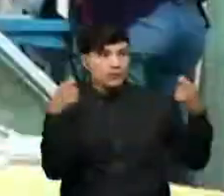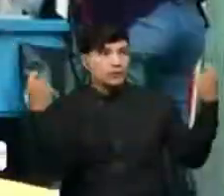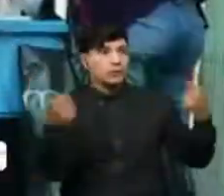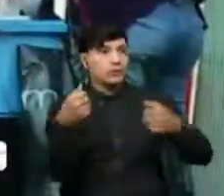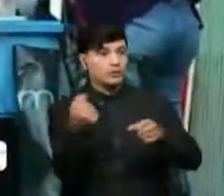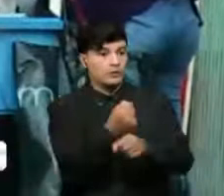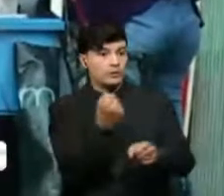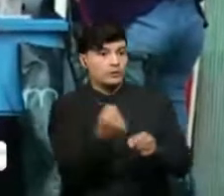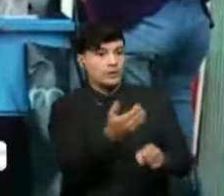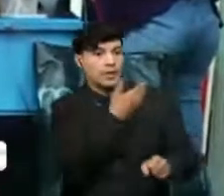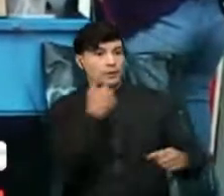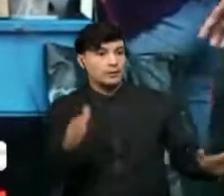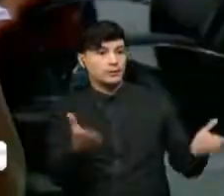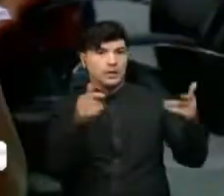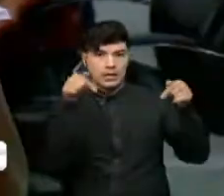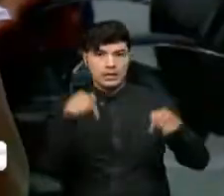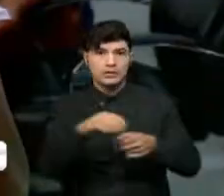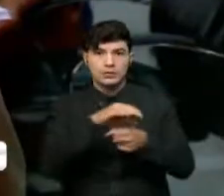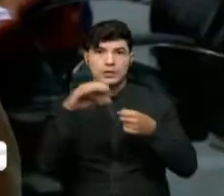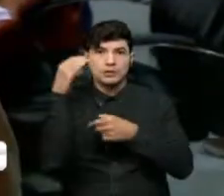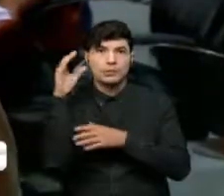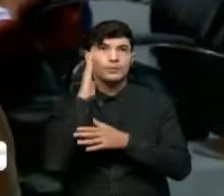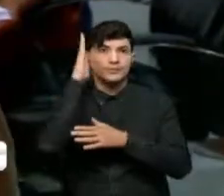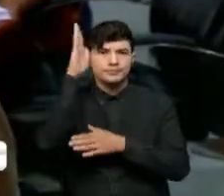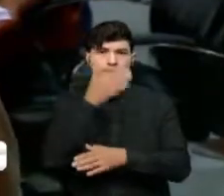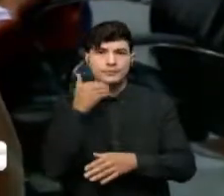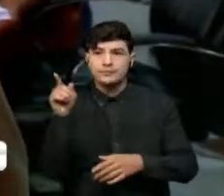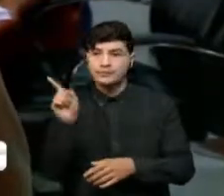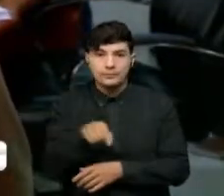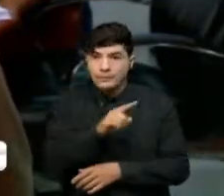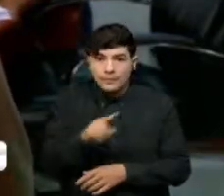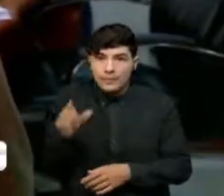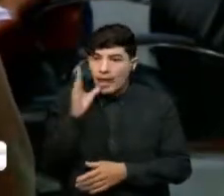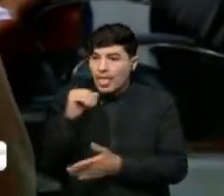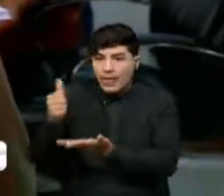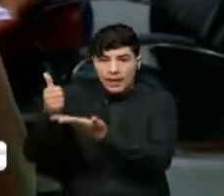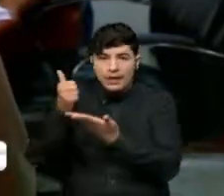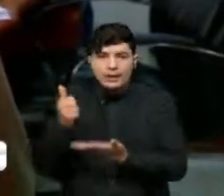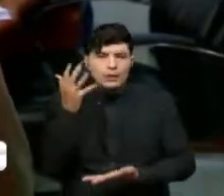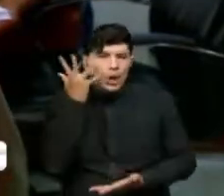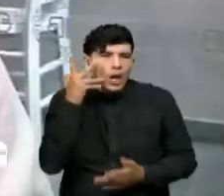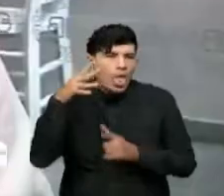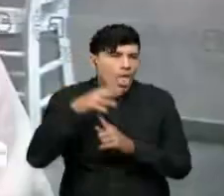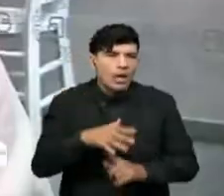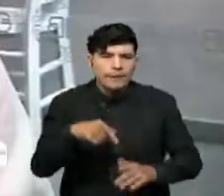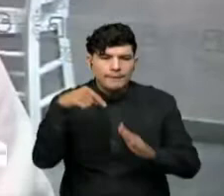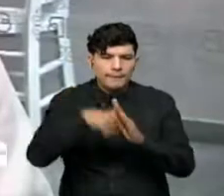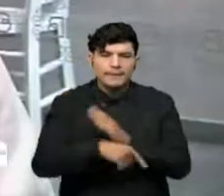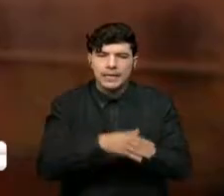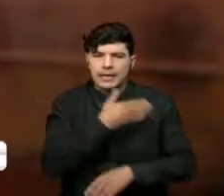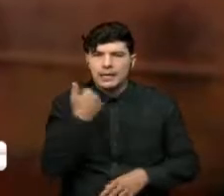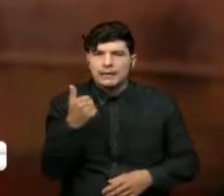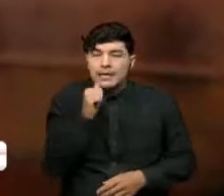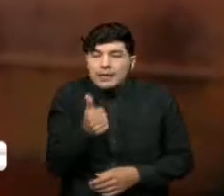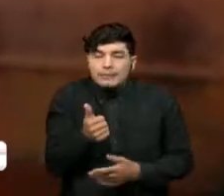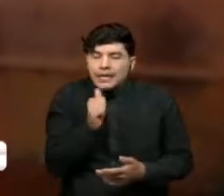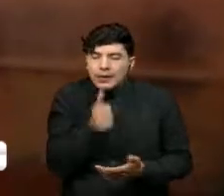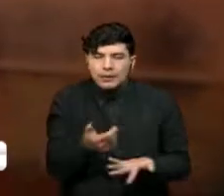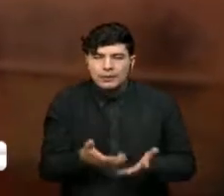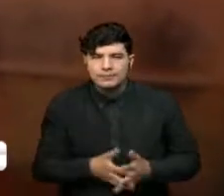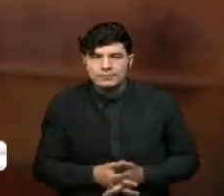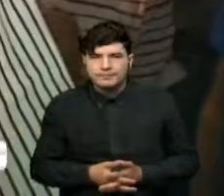vamos a tener una cúcuta próspera pero si no nos ayudan vamos a seguir cada día más crisis por parte de norte de santander